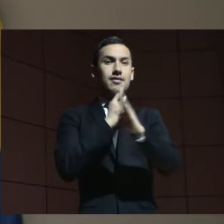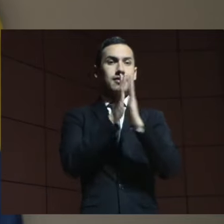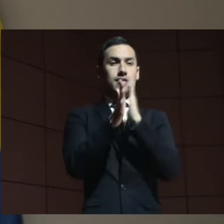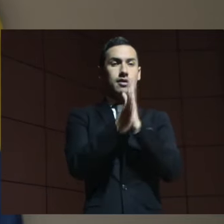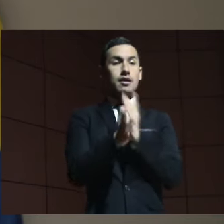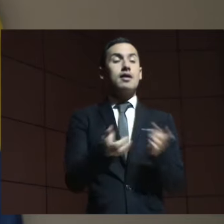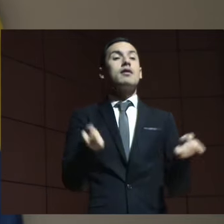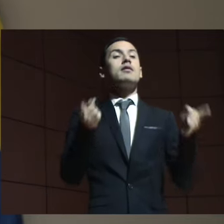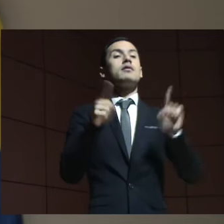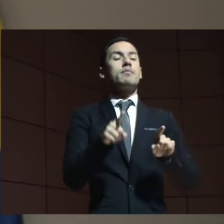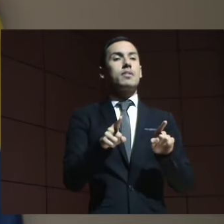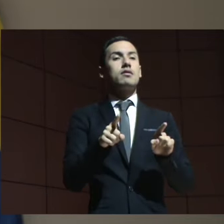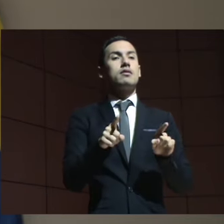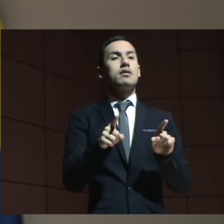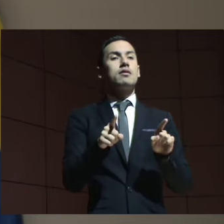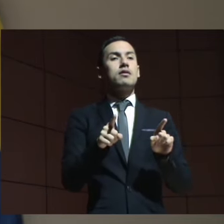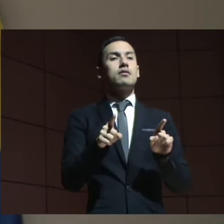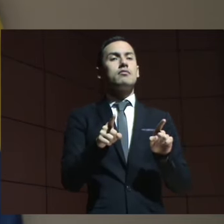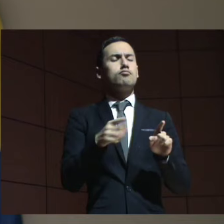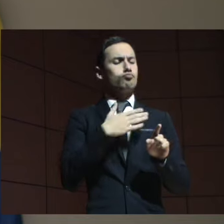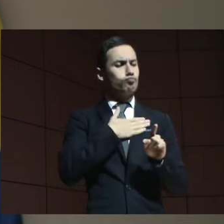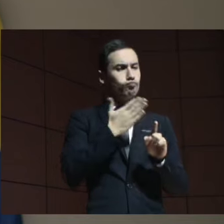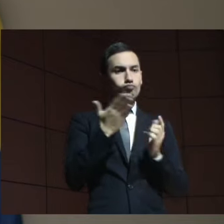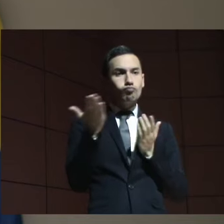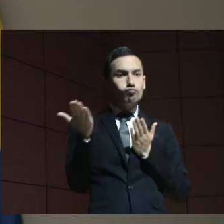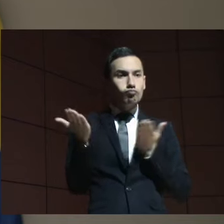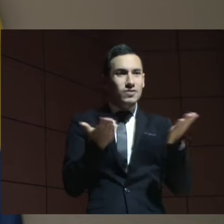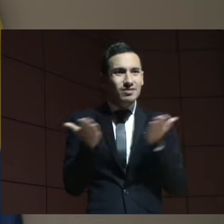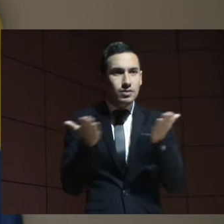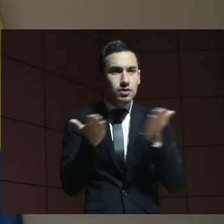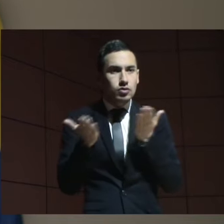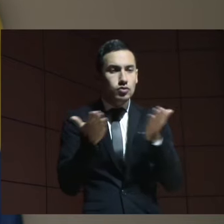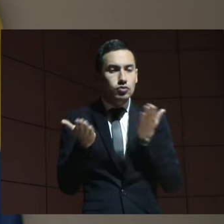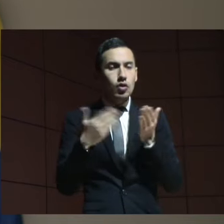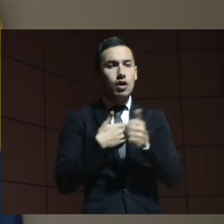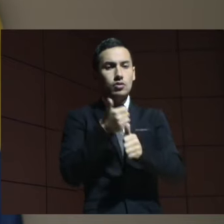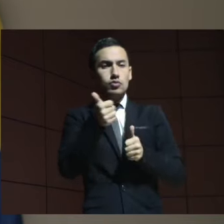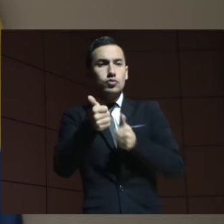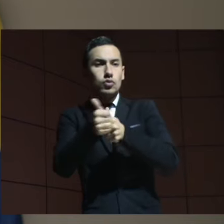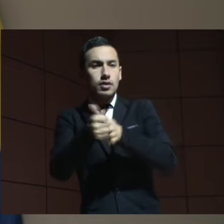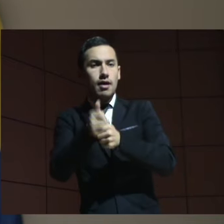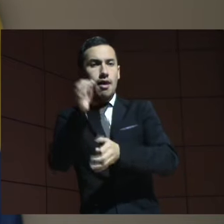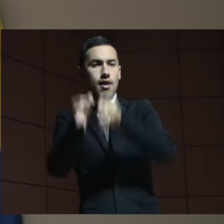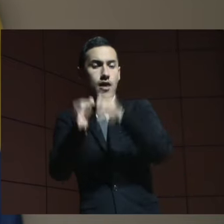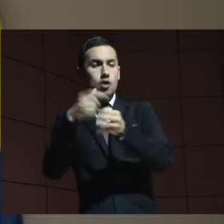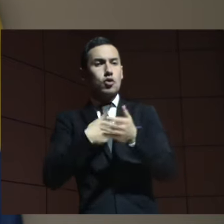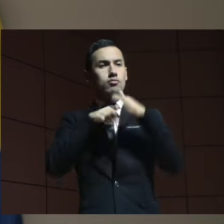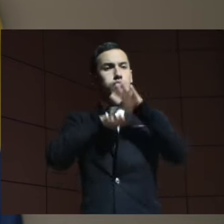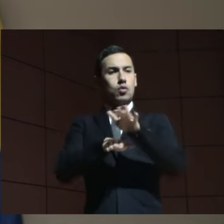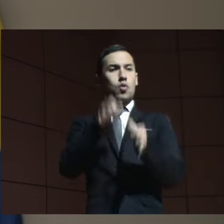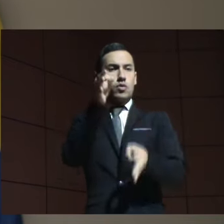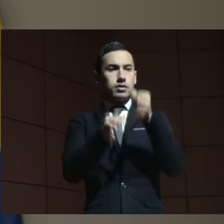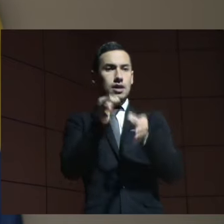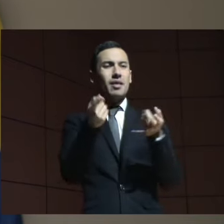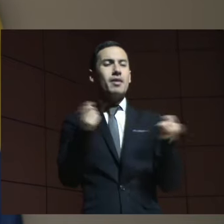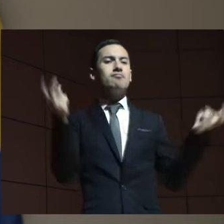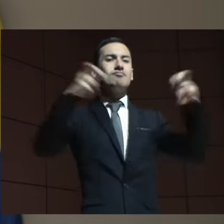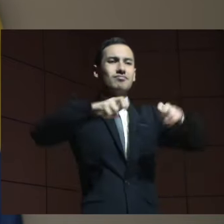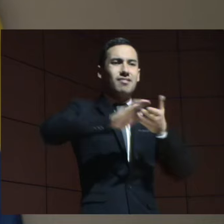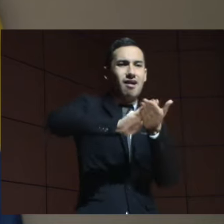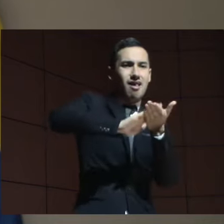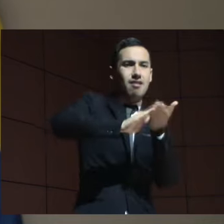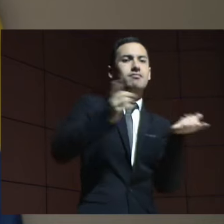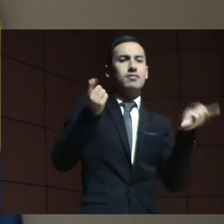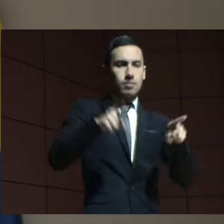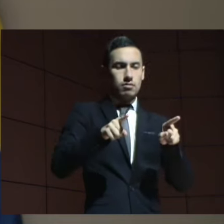sociojurídica y, como ya lo dije, presta también servicios de asesoría legal, representación judicial